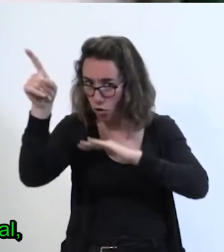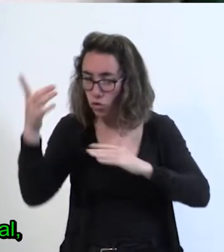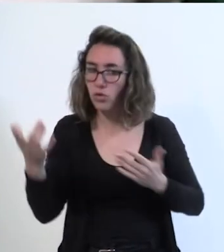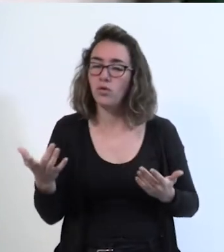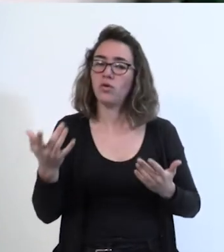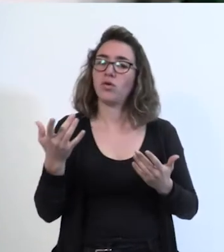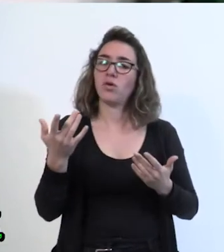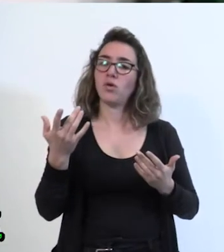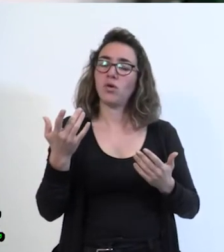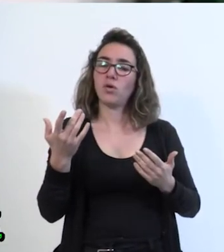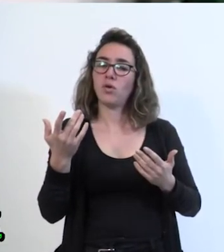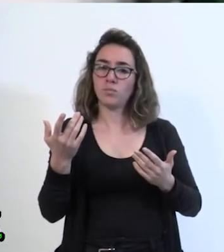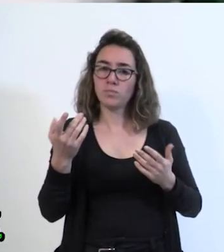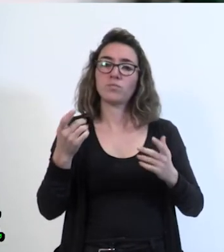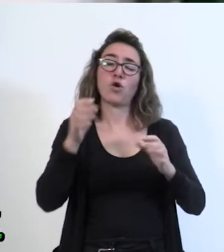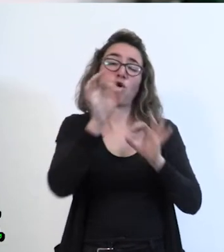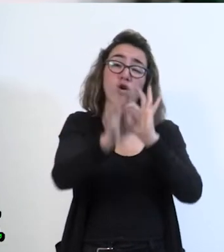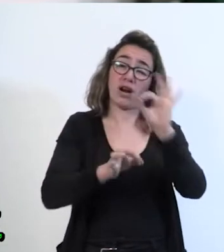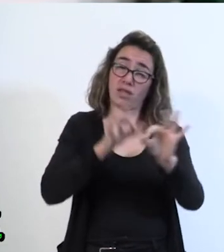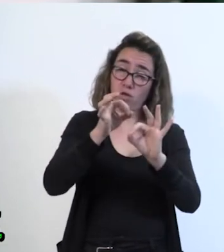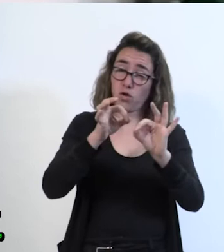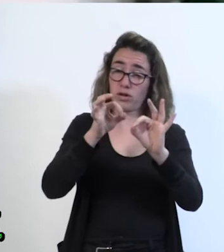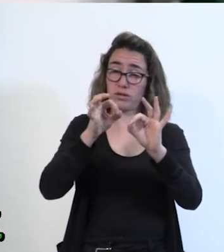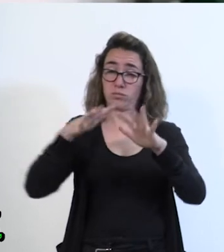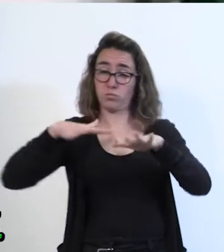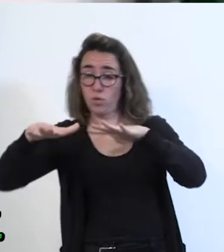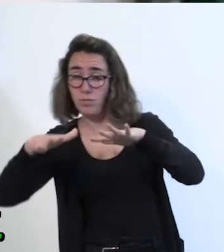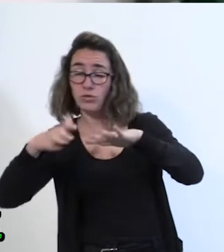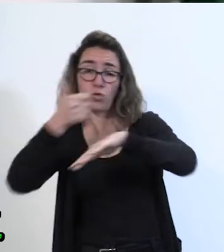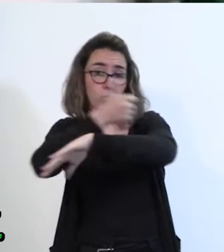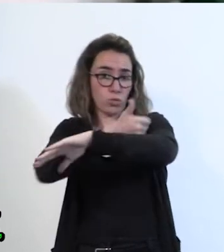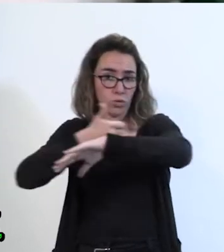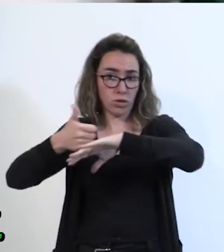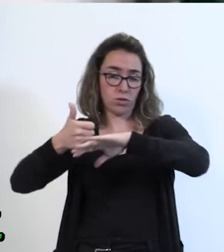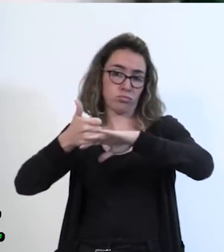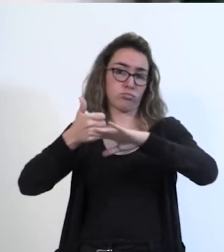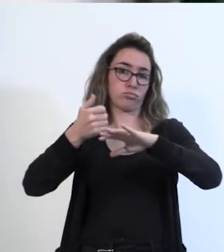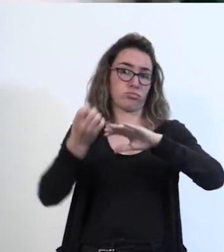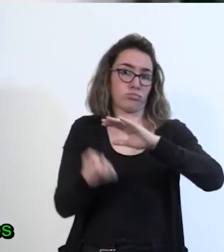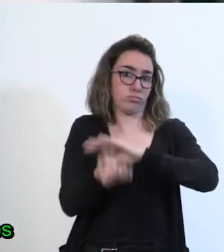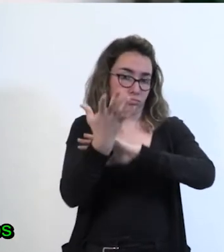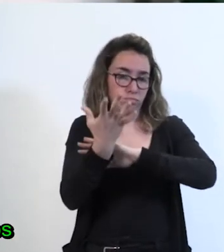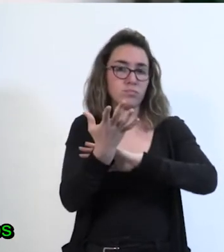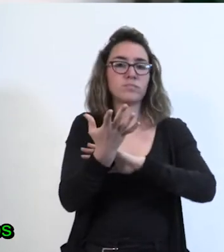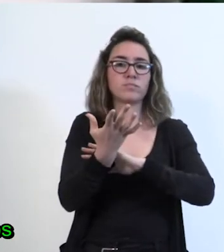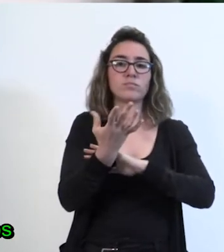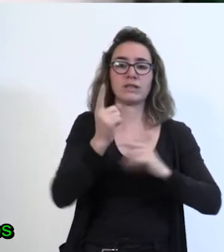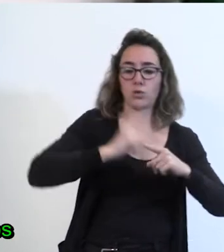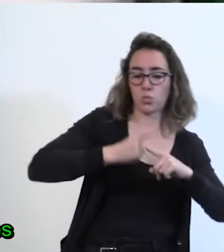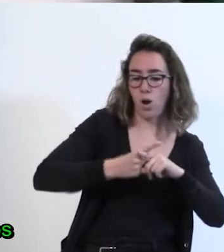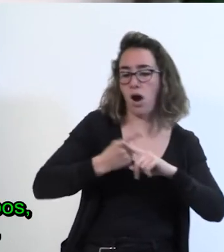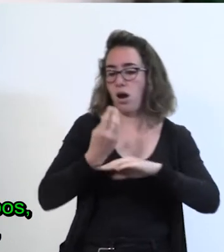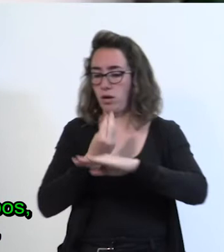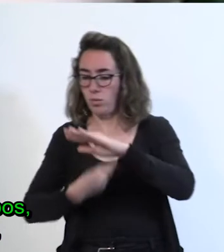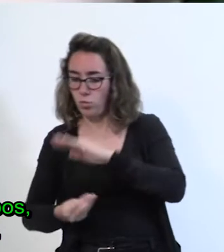territorial, construcción de organizaciones de movimientos y de ciudadanía, derechos sexuales y